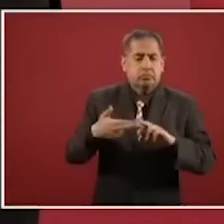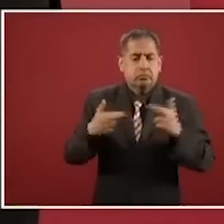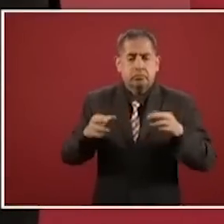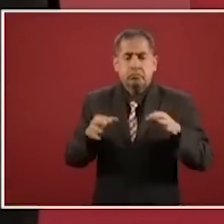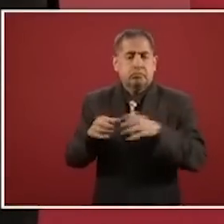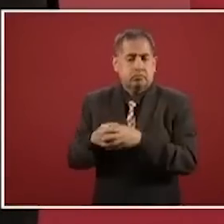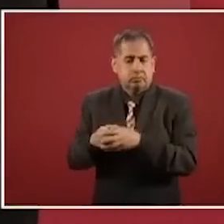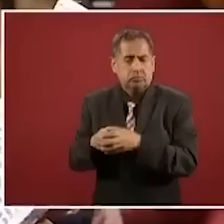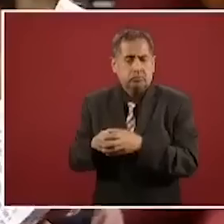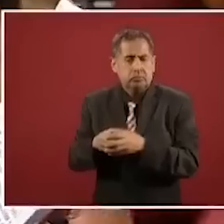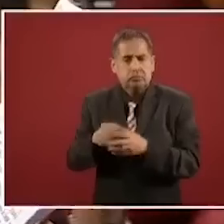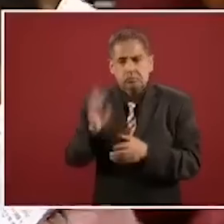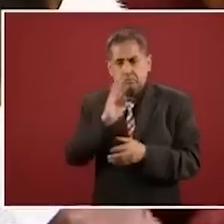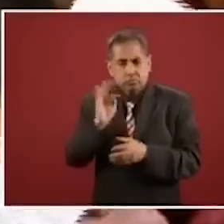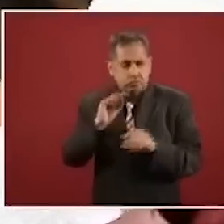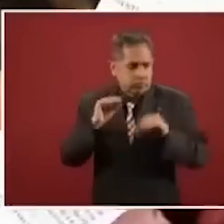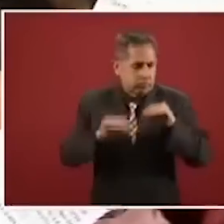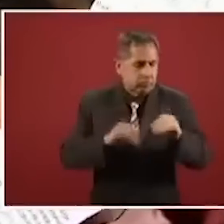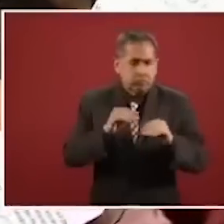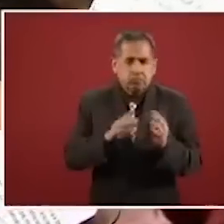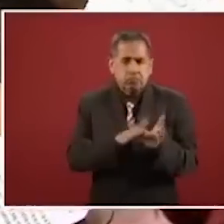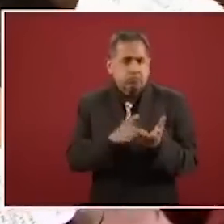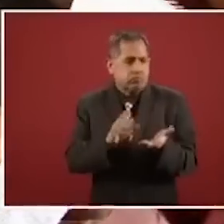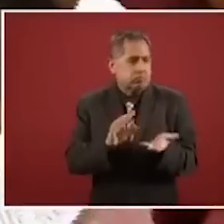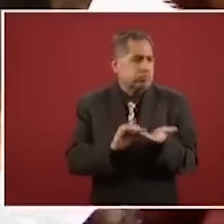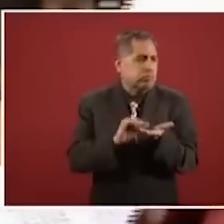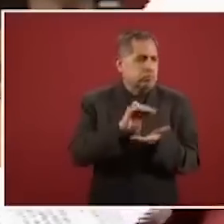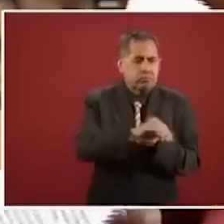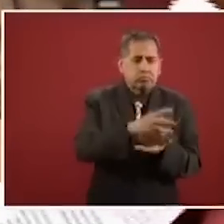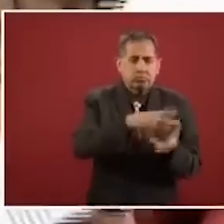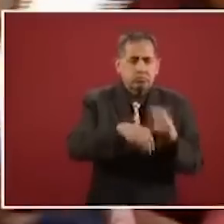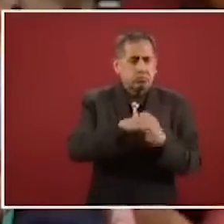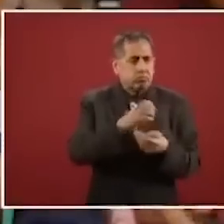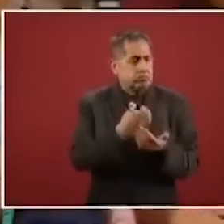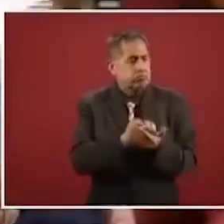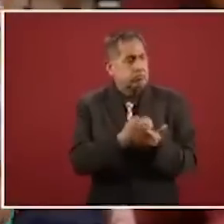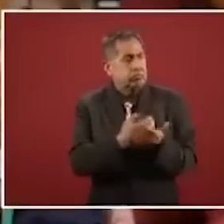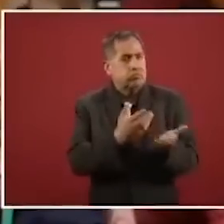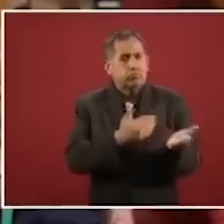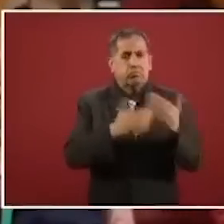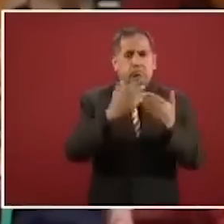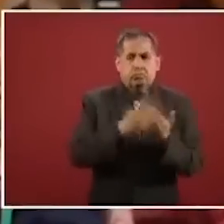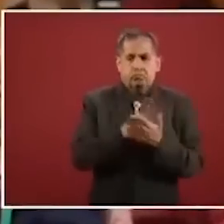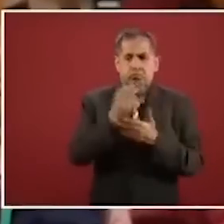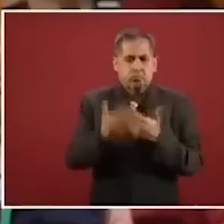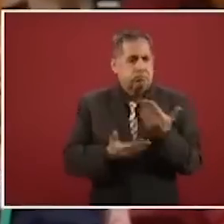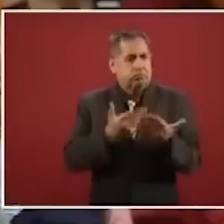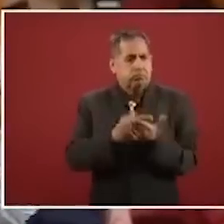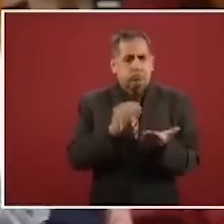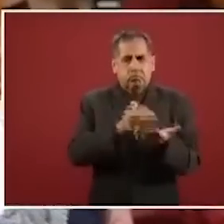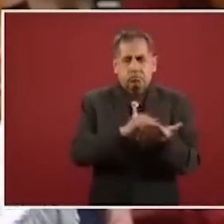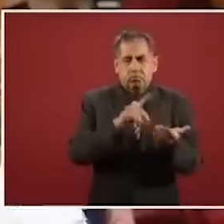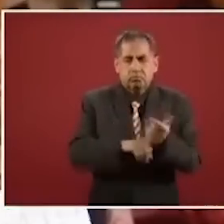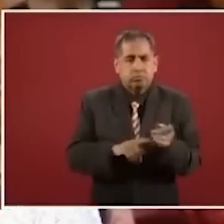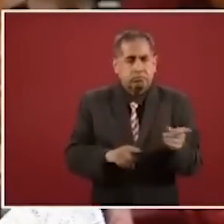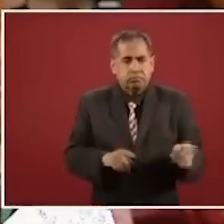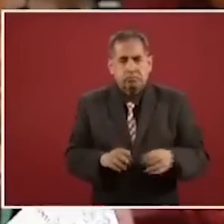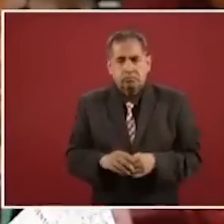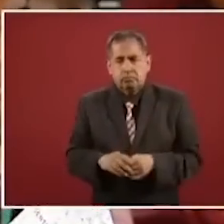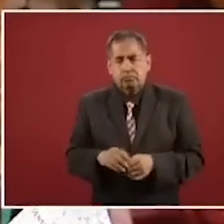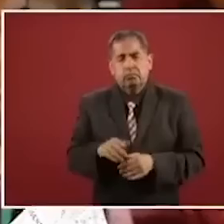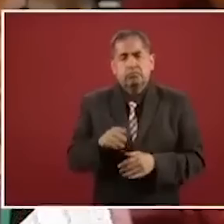puede llevar a cabo actividades de fomento económico que pudieran detonar proyectos estratégicos acá. En el